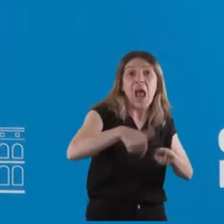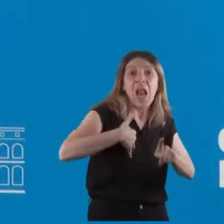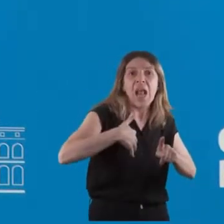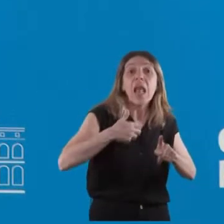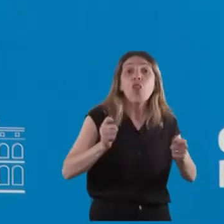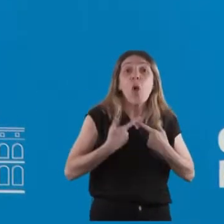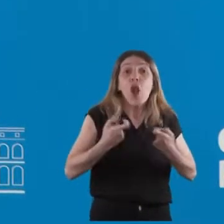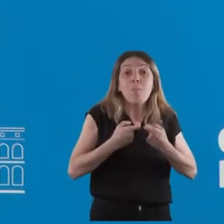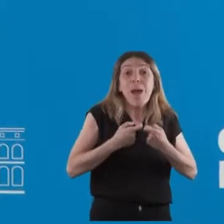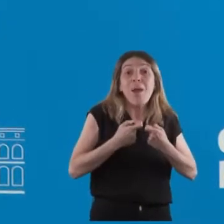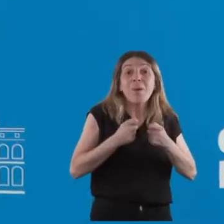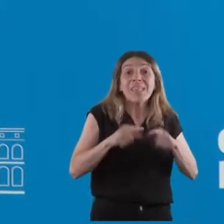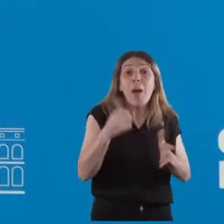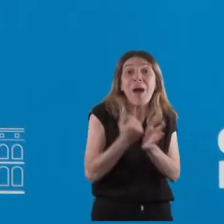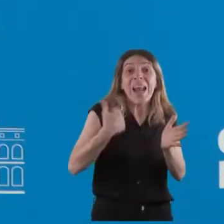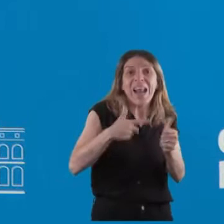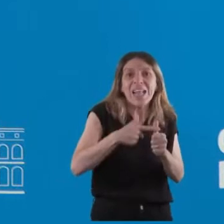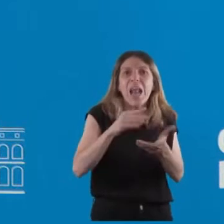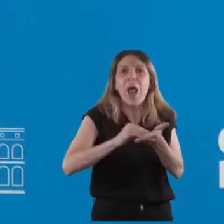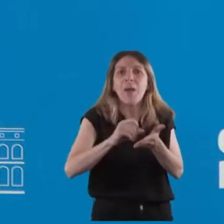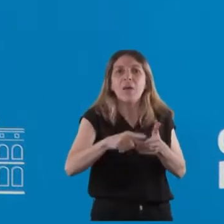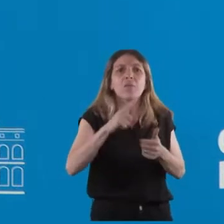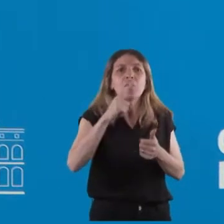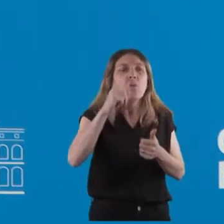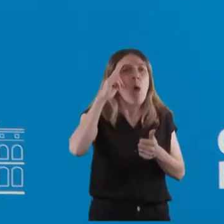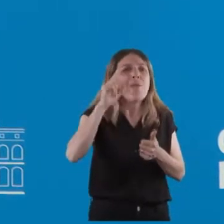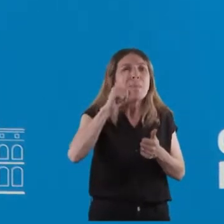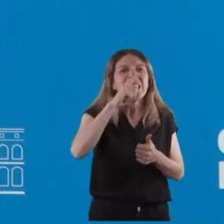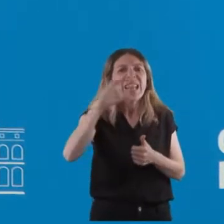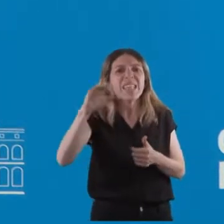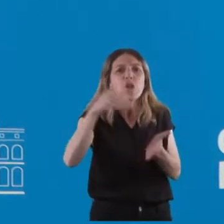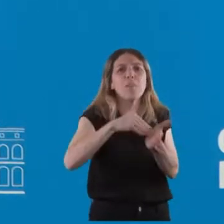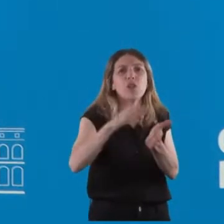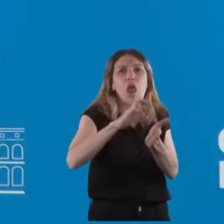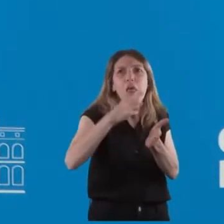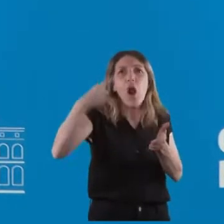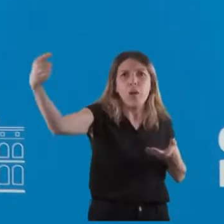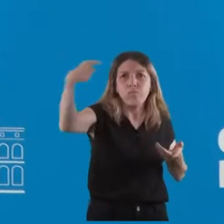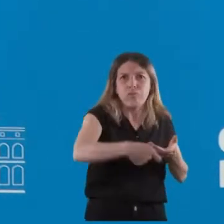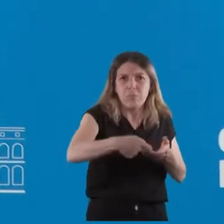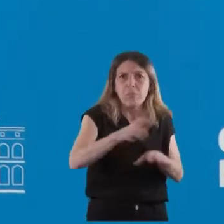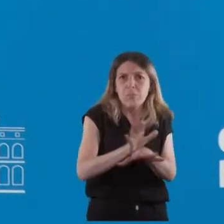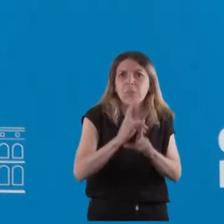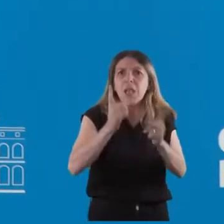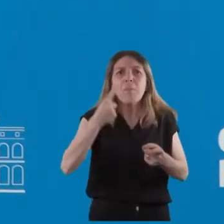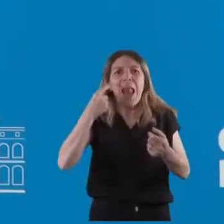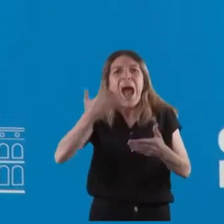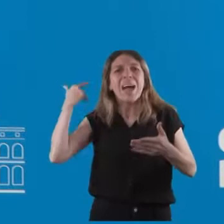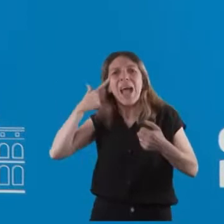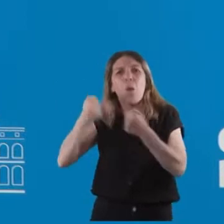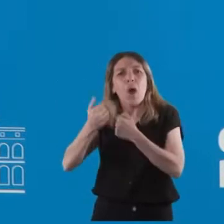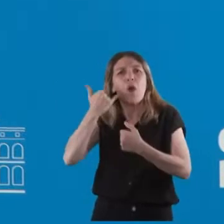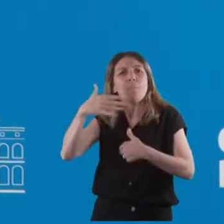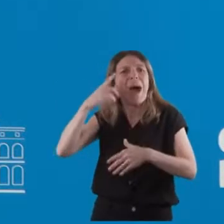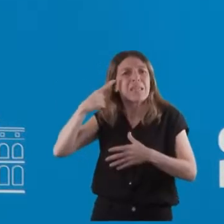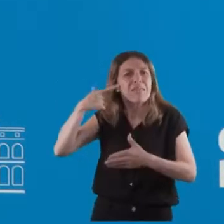argentinas con trabajo argentino por 9 mil 700 millones de dólares y también acuerdos que ya estaban en marcha y que se profundizaron y